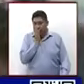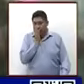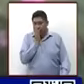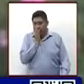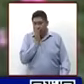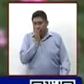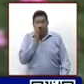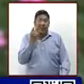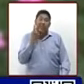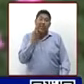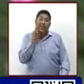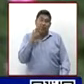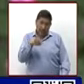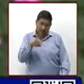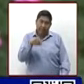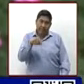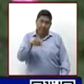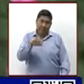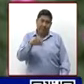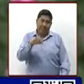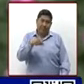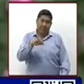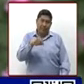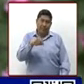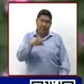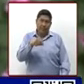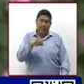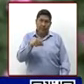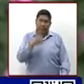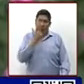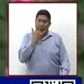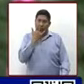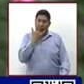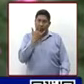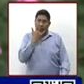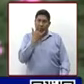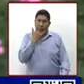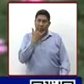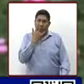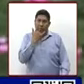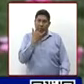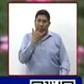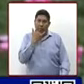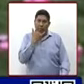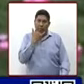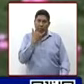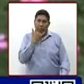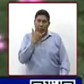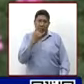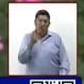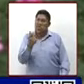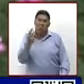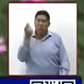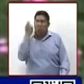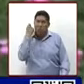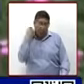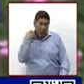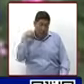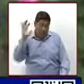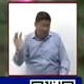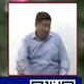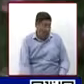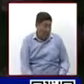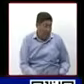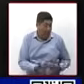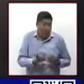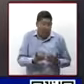cumple 3 añitos. Ya. Una semana antes. En esta esquina vivimos nosotros. Ya. Entonces ha salido por un accidente y en menos de un minuto, el tipo se lo